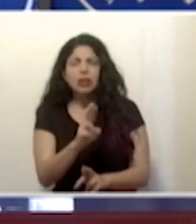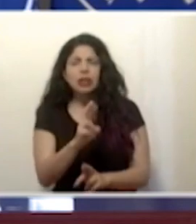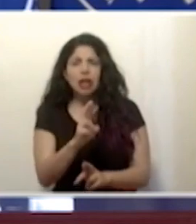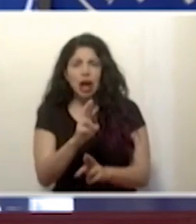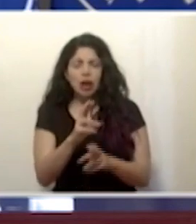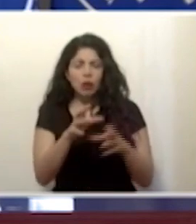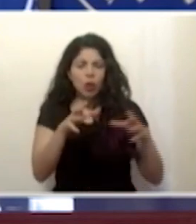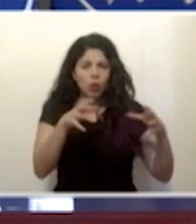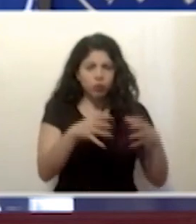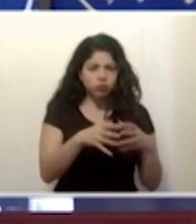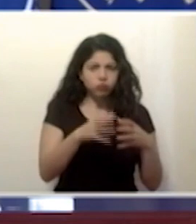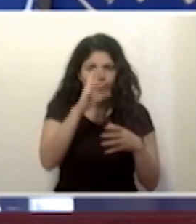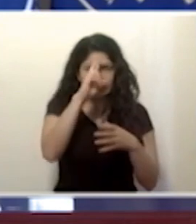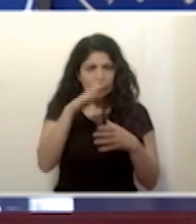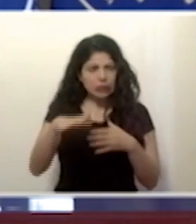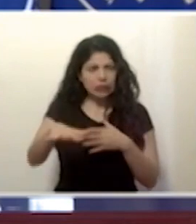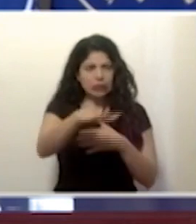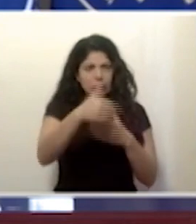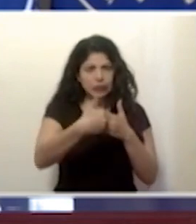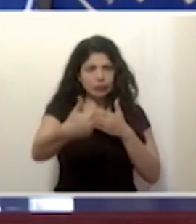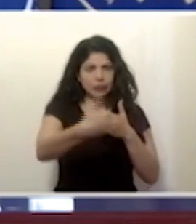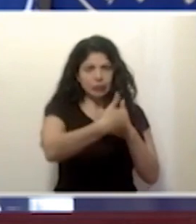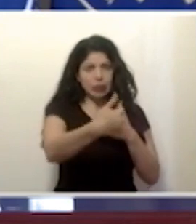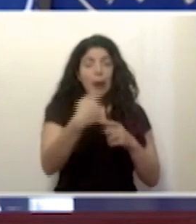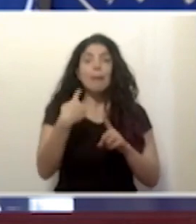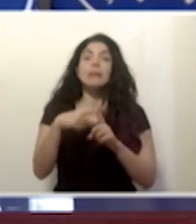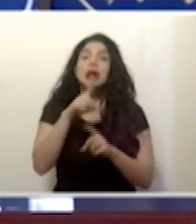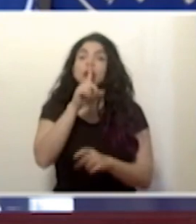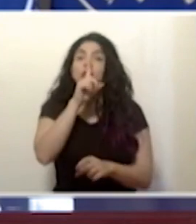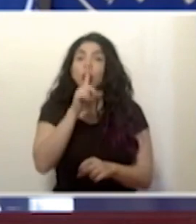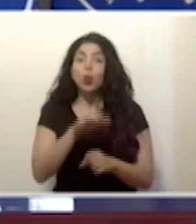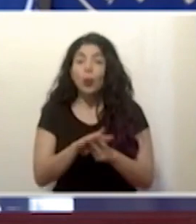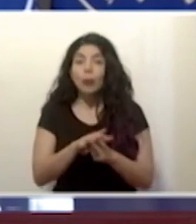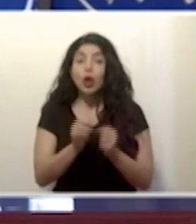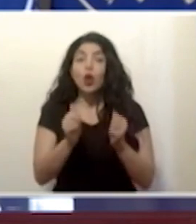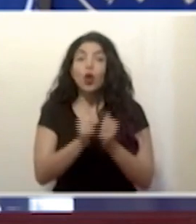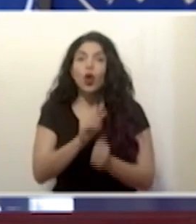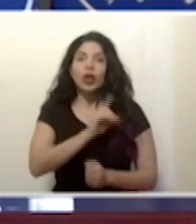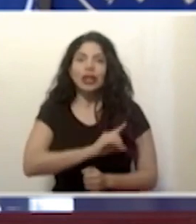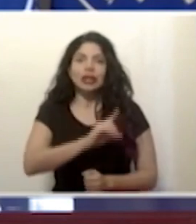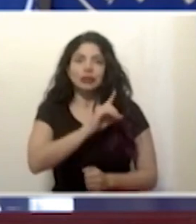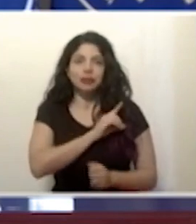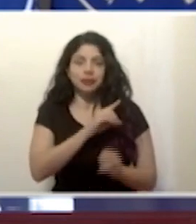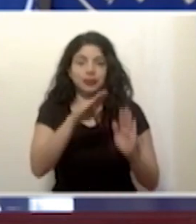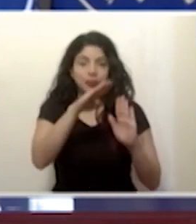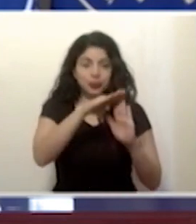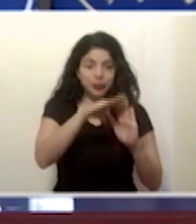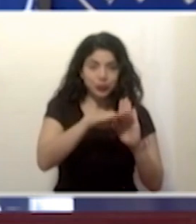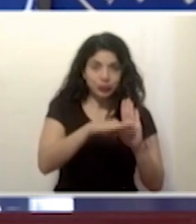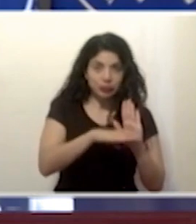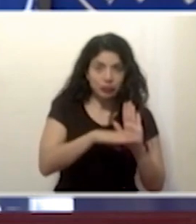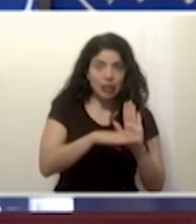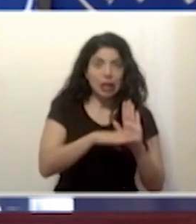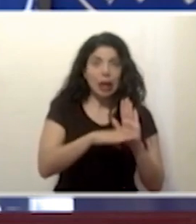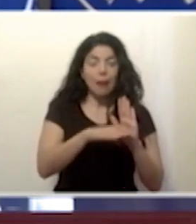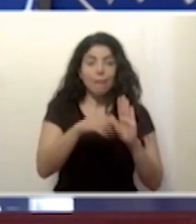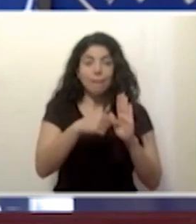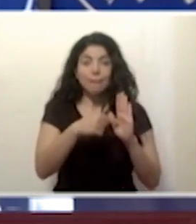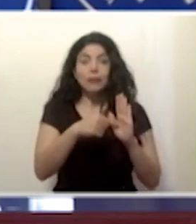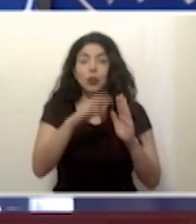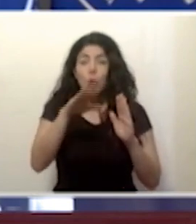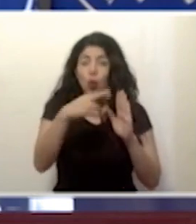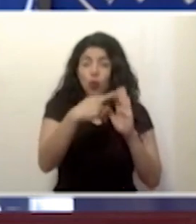esa burbuja y a la vez el cumplimiento con disciplina de estas medidas y de estos protocolos nos